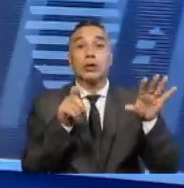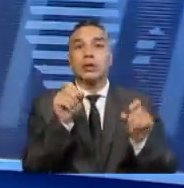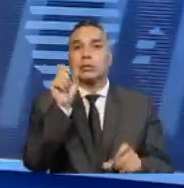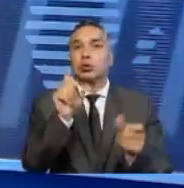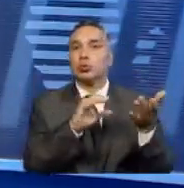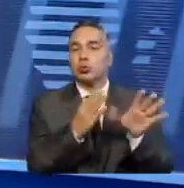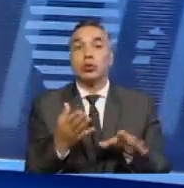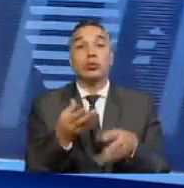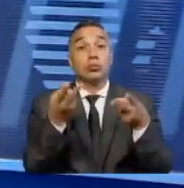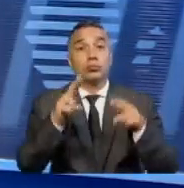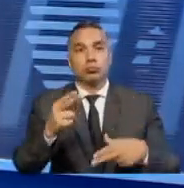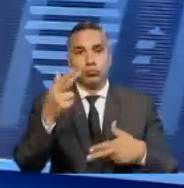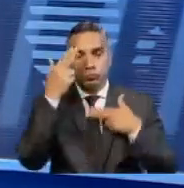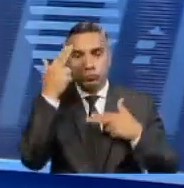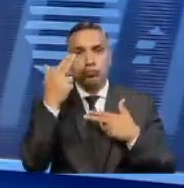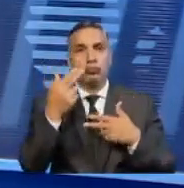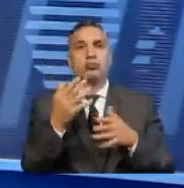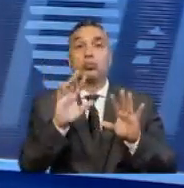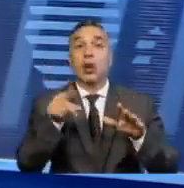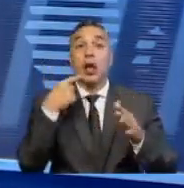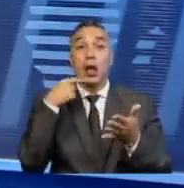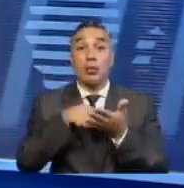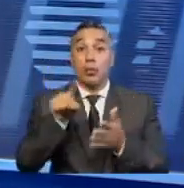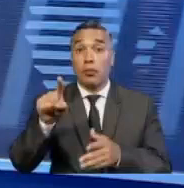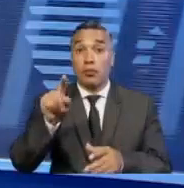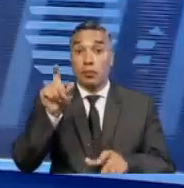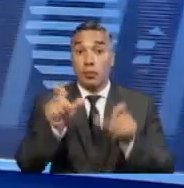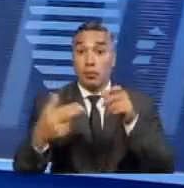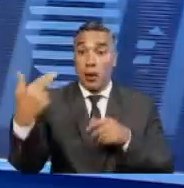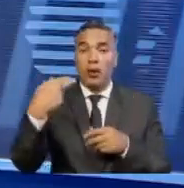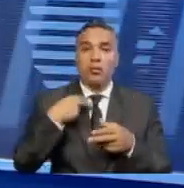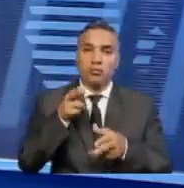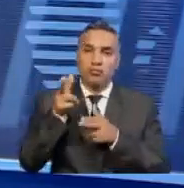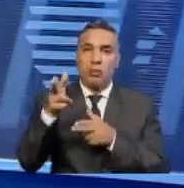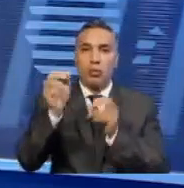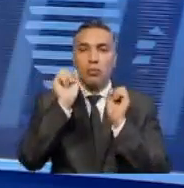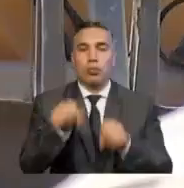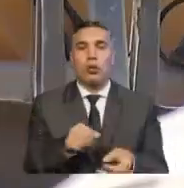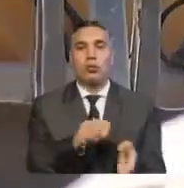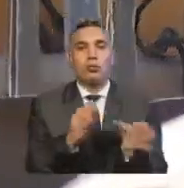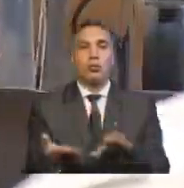advierte que los uniformados responderán si son atacados.